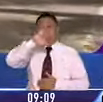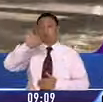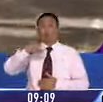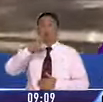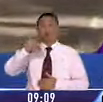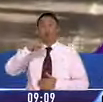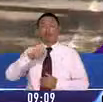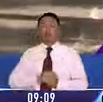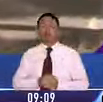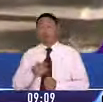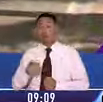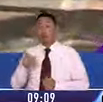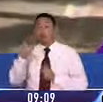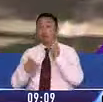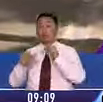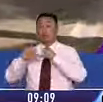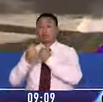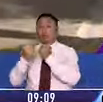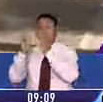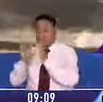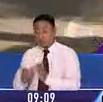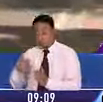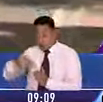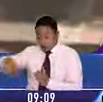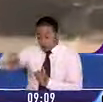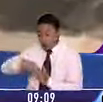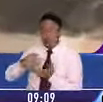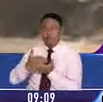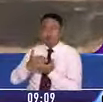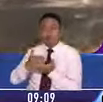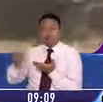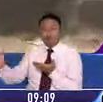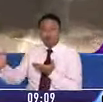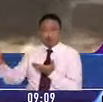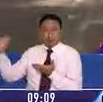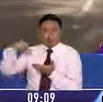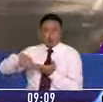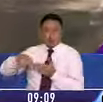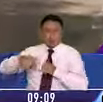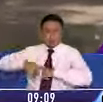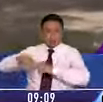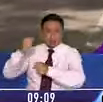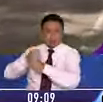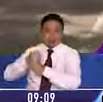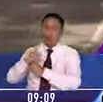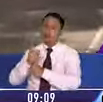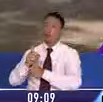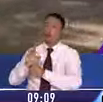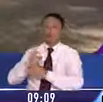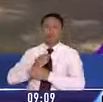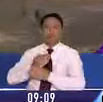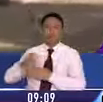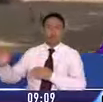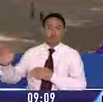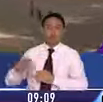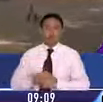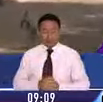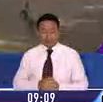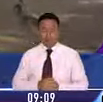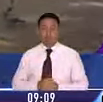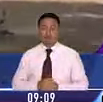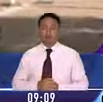se disuelve la asamblea, es decir, que los asambleístas ya no podrán ejercer su actividad